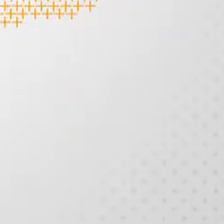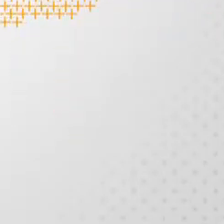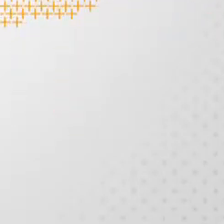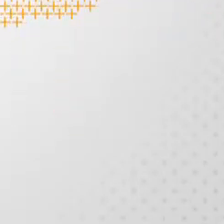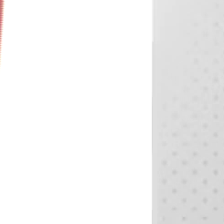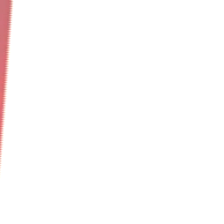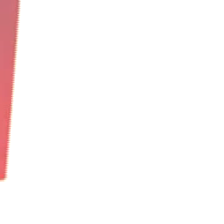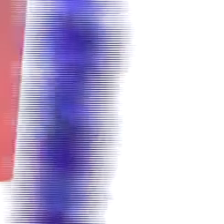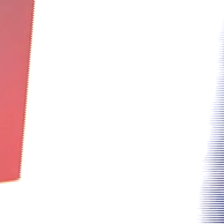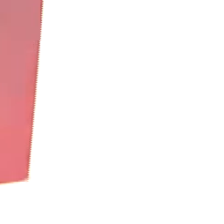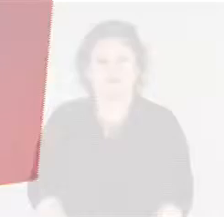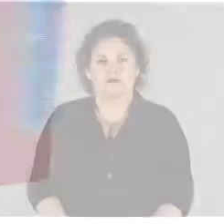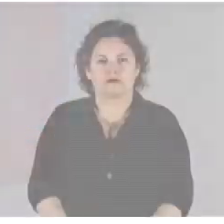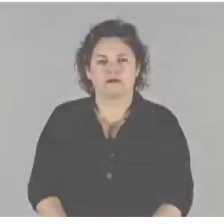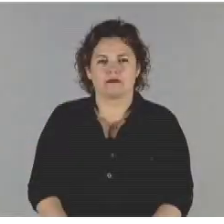y